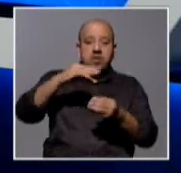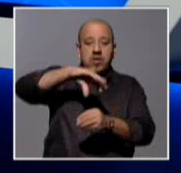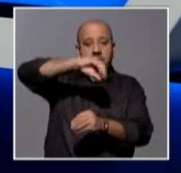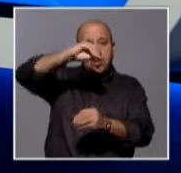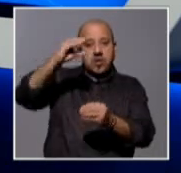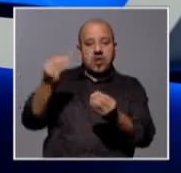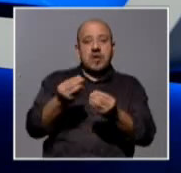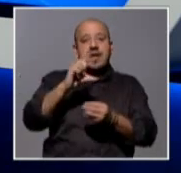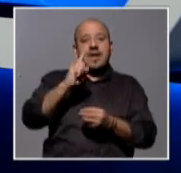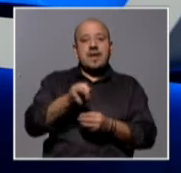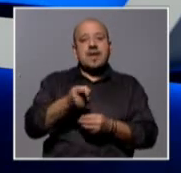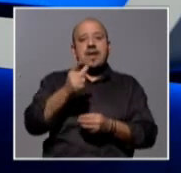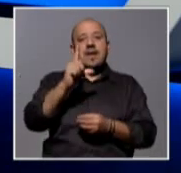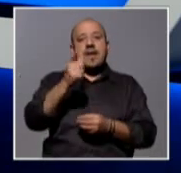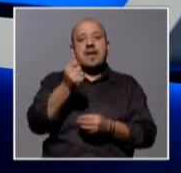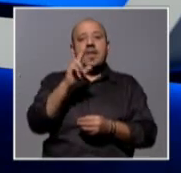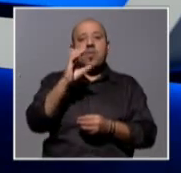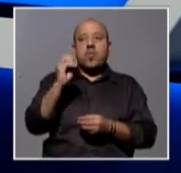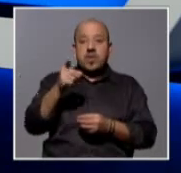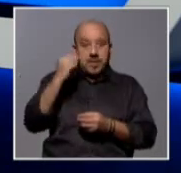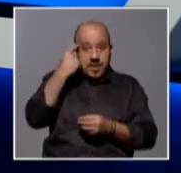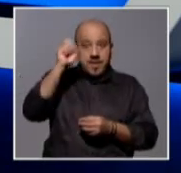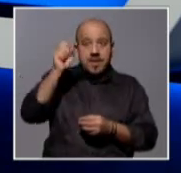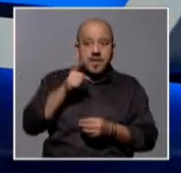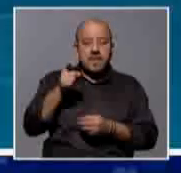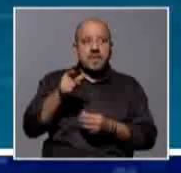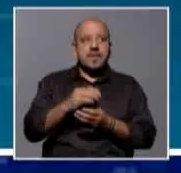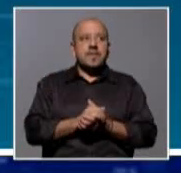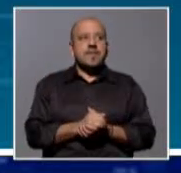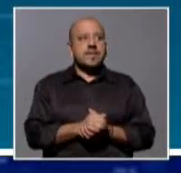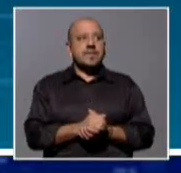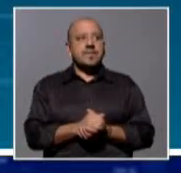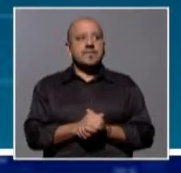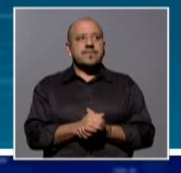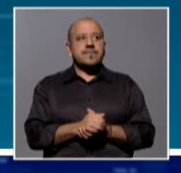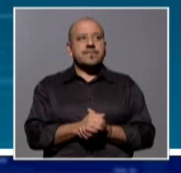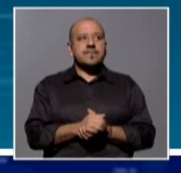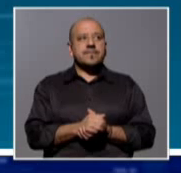Glauco Mirandetti, que es ideólogo de todo esto. Glauco, muy buenas tardes.